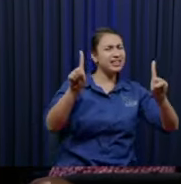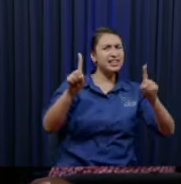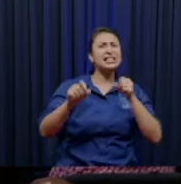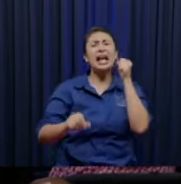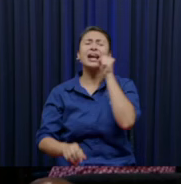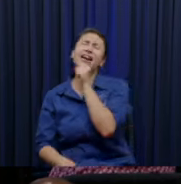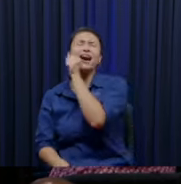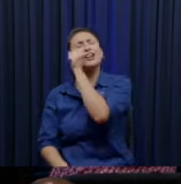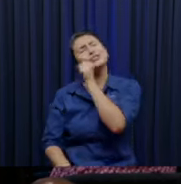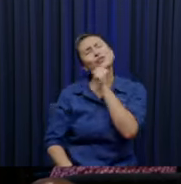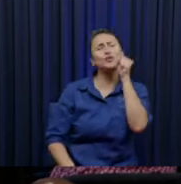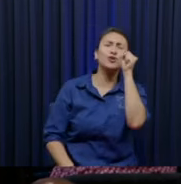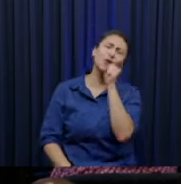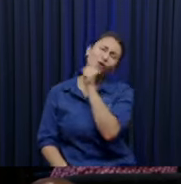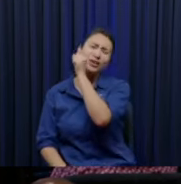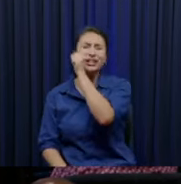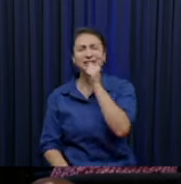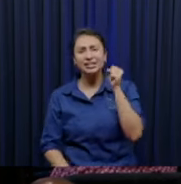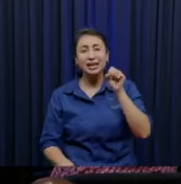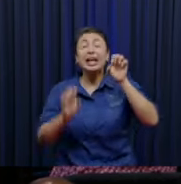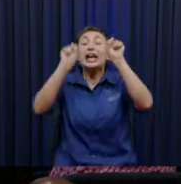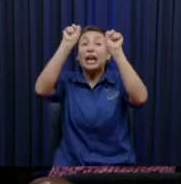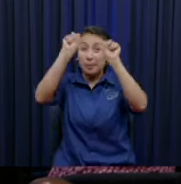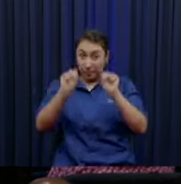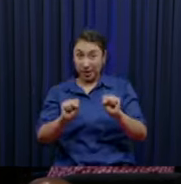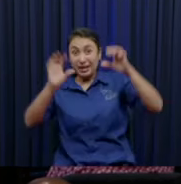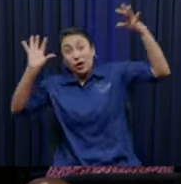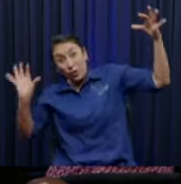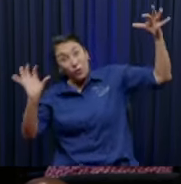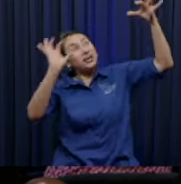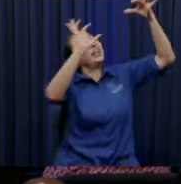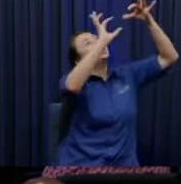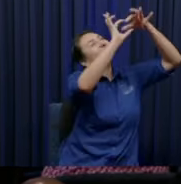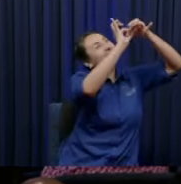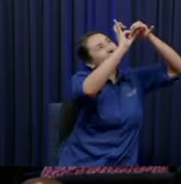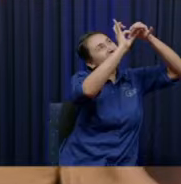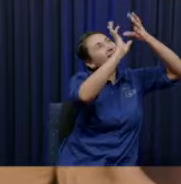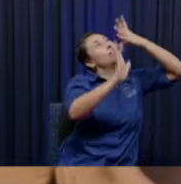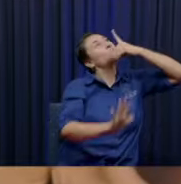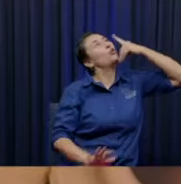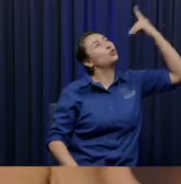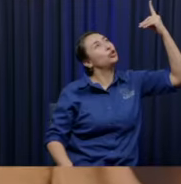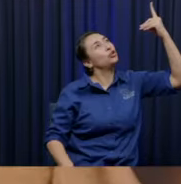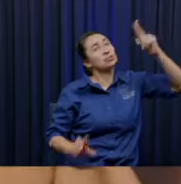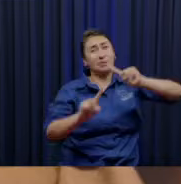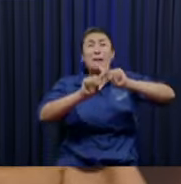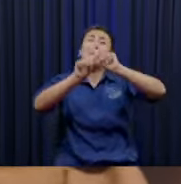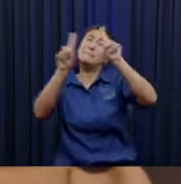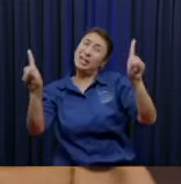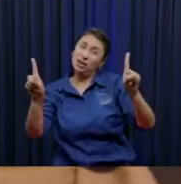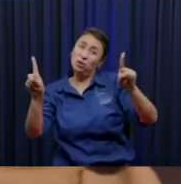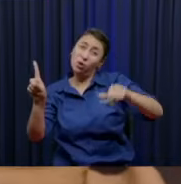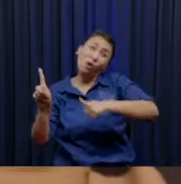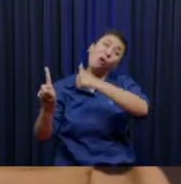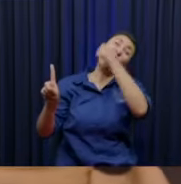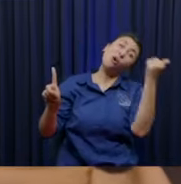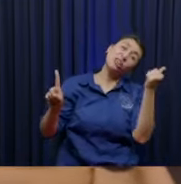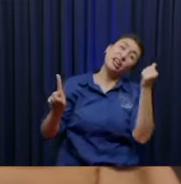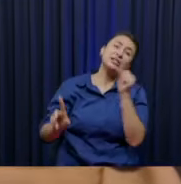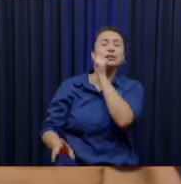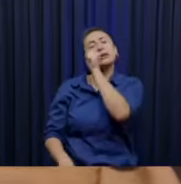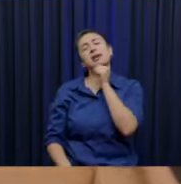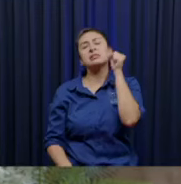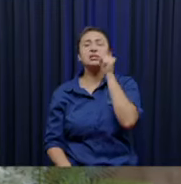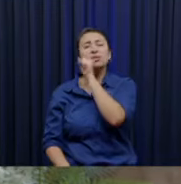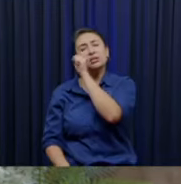dados a los hombres por medio de algunos ministros. Yo le ruego siempre al Señor en mis oraciones, Señor, danos ministros